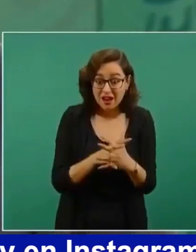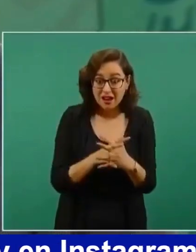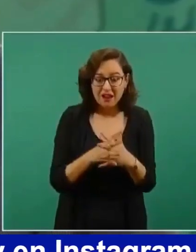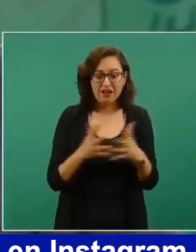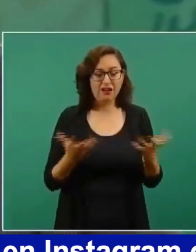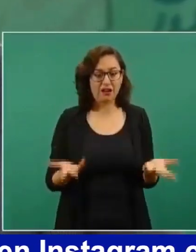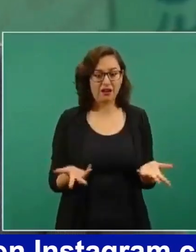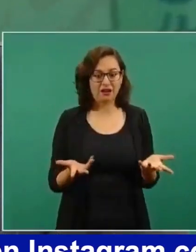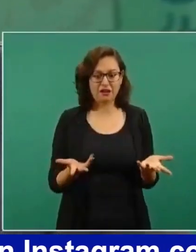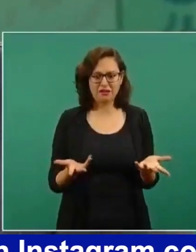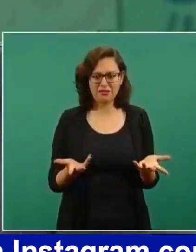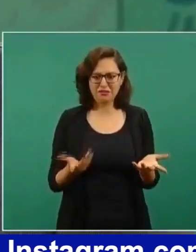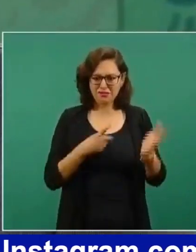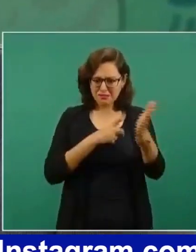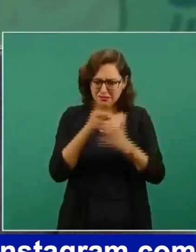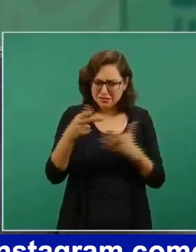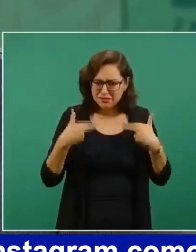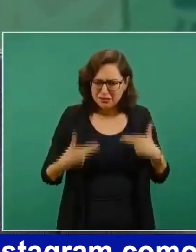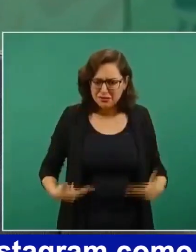Derechos humanos.